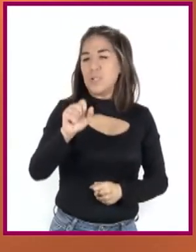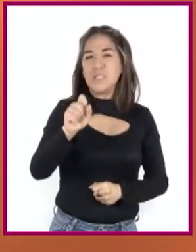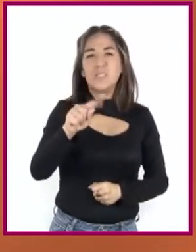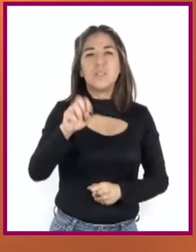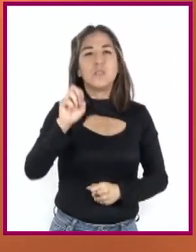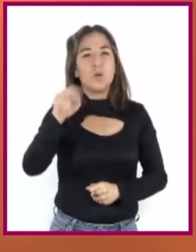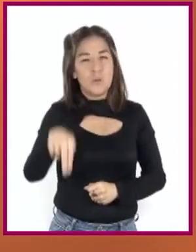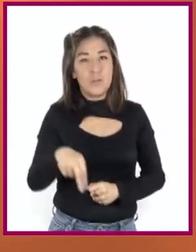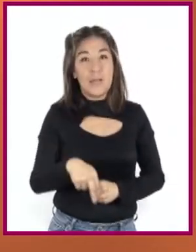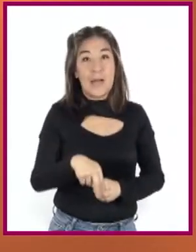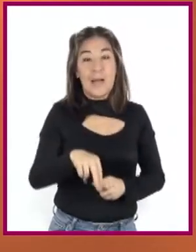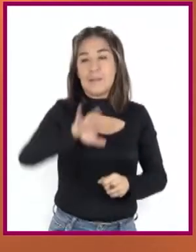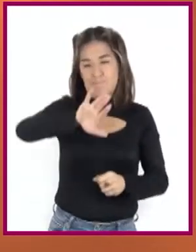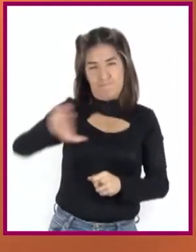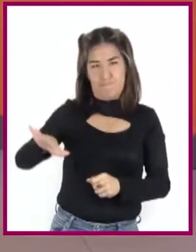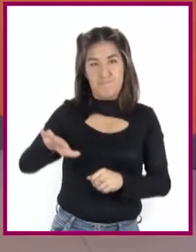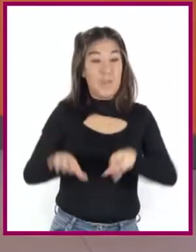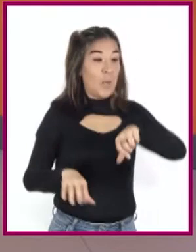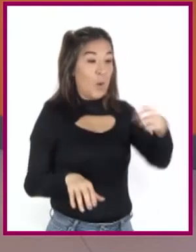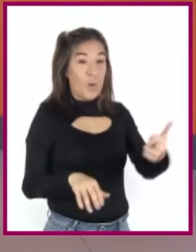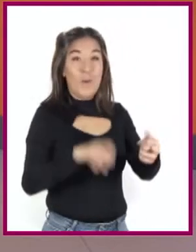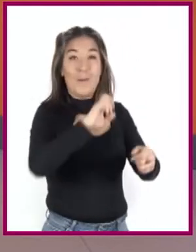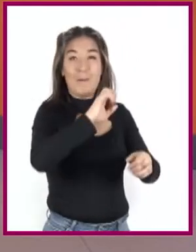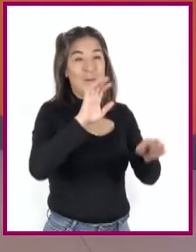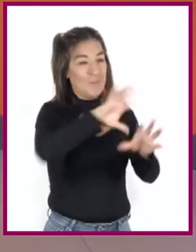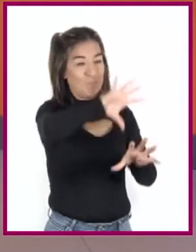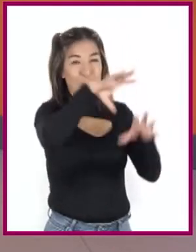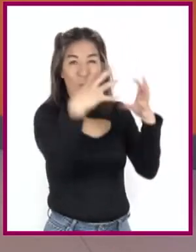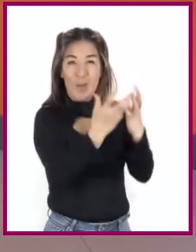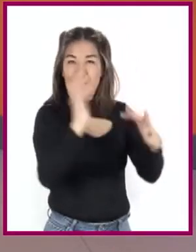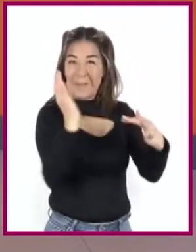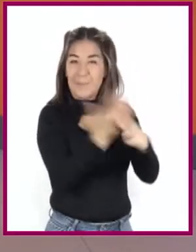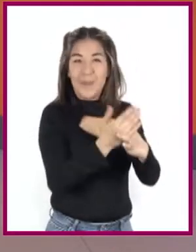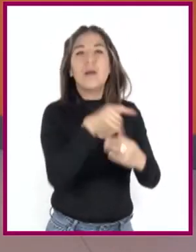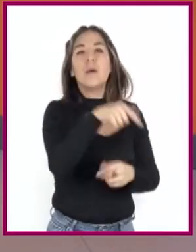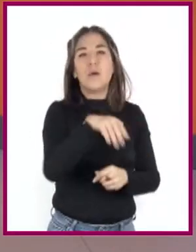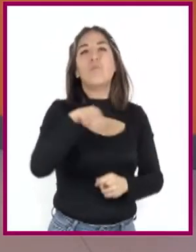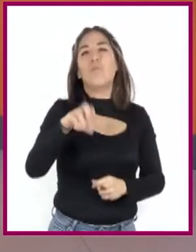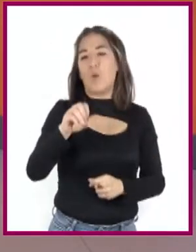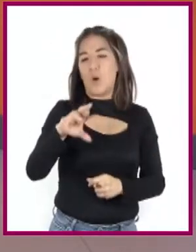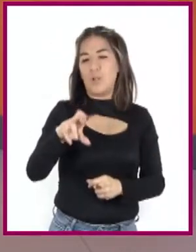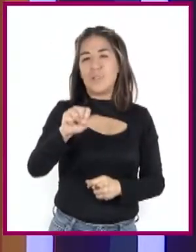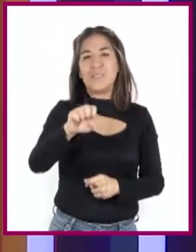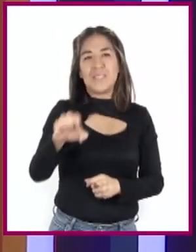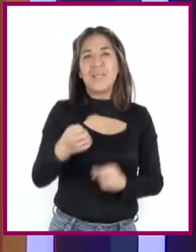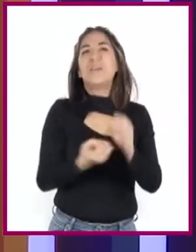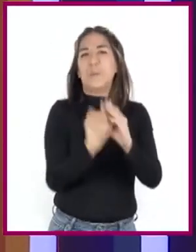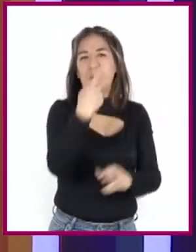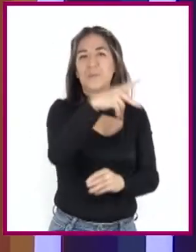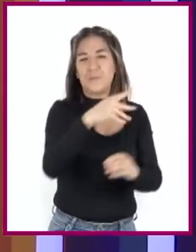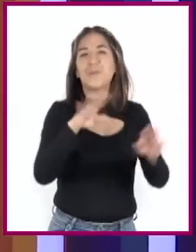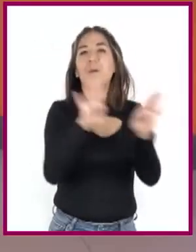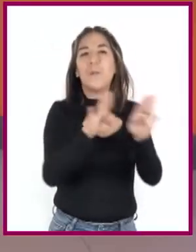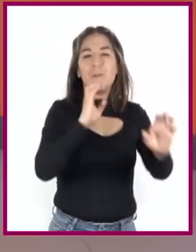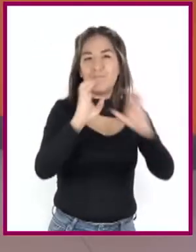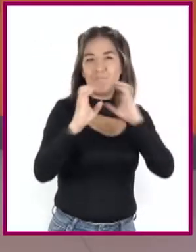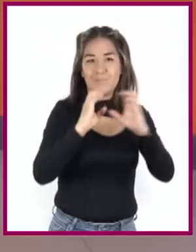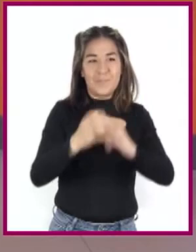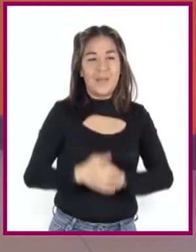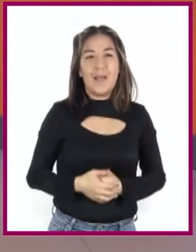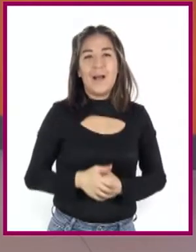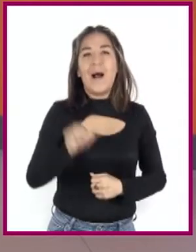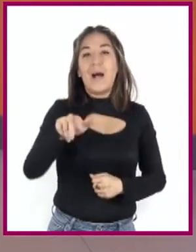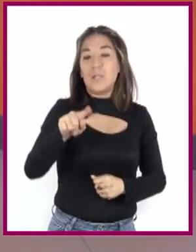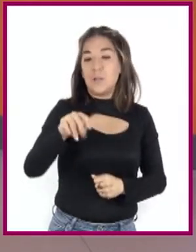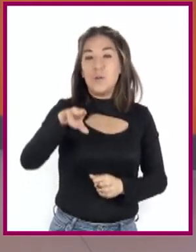se prefirió el sistema de Morse. El telégrafo se había consagrado como el medio de comunicación por antonomasia